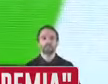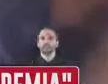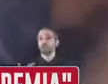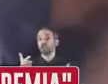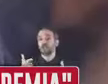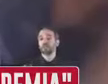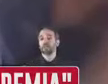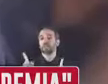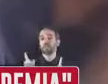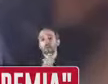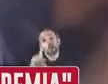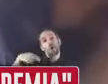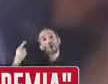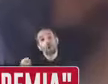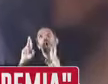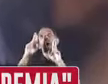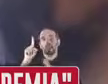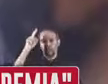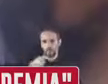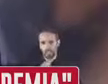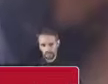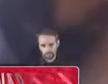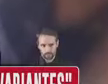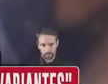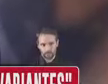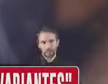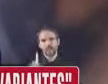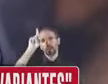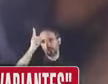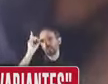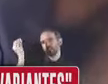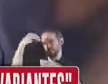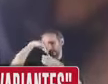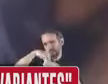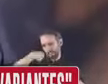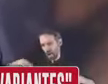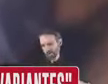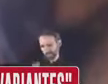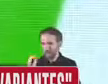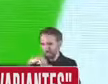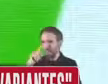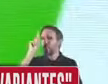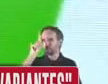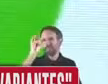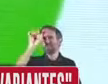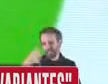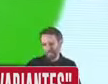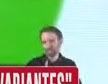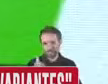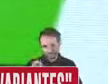problema que tuvimos con todo lo otro ojalá dios quiera dios también quiere que ver en estas cosas no tengo duda dios